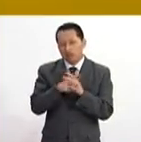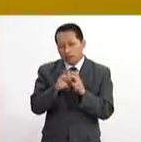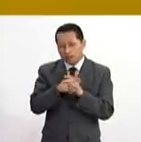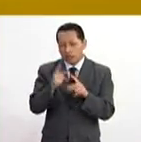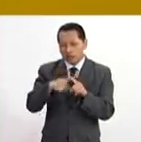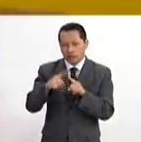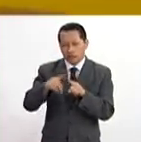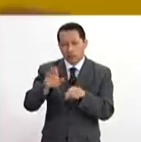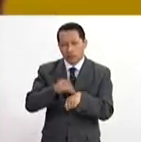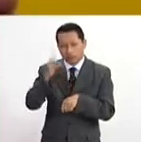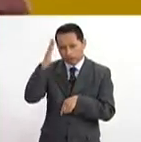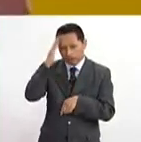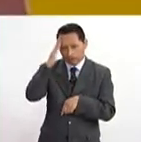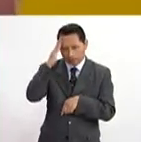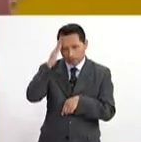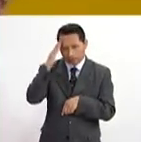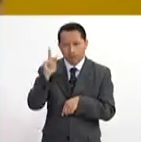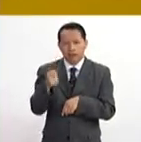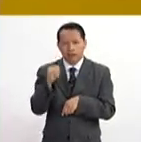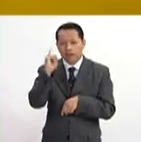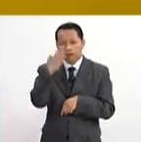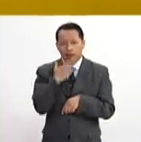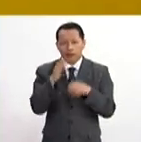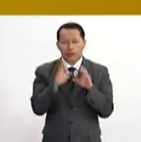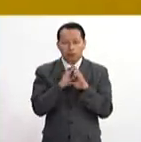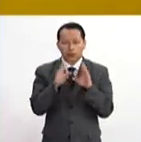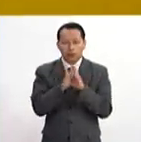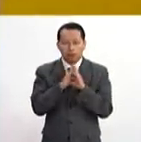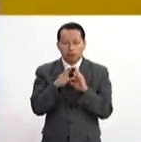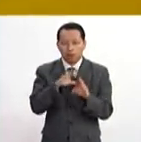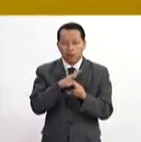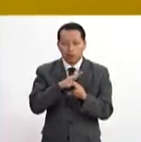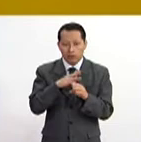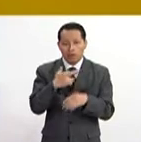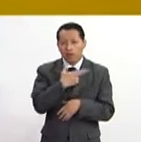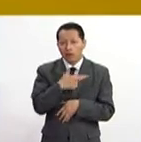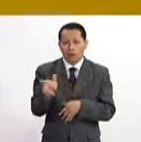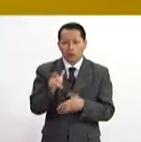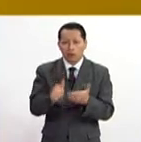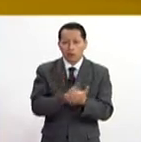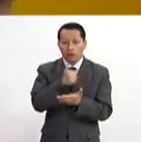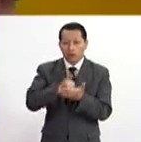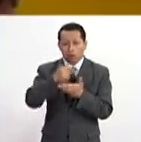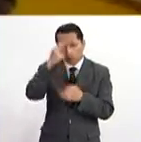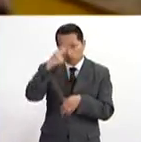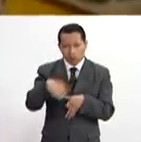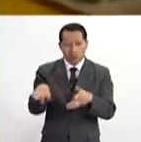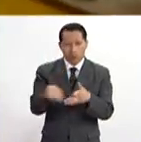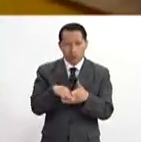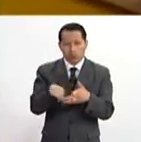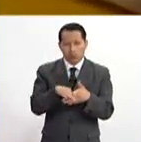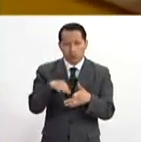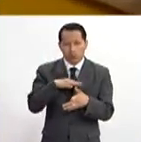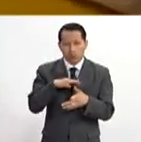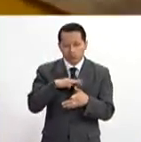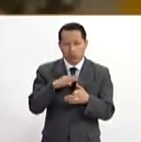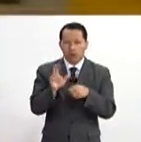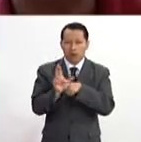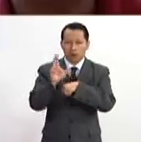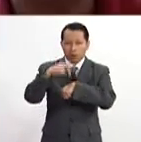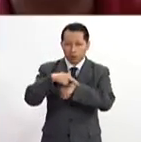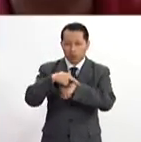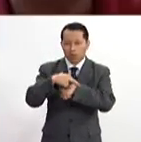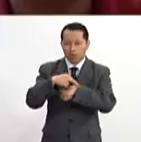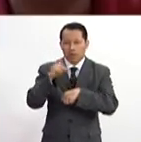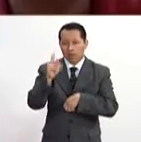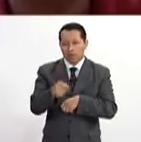el liderazgo del cártel. Las imágenes fueron captadas en un restaurante de la Ciudad de México, muy cerca del Monumento a la Revolución,